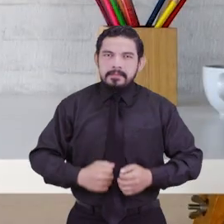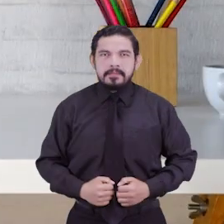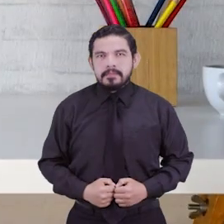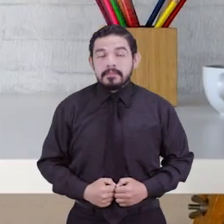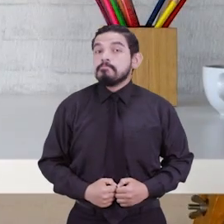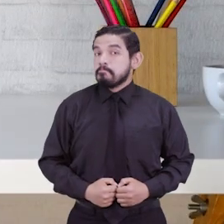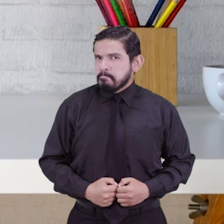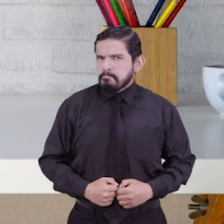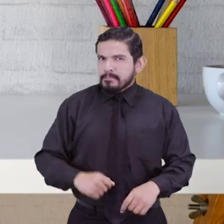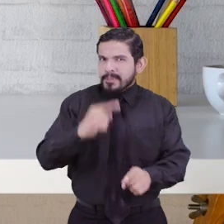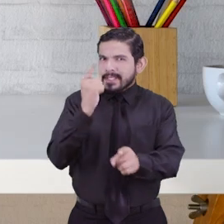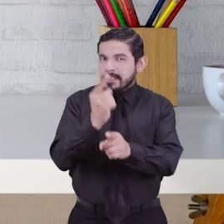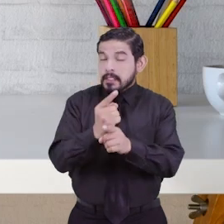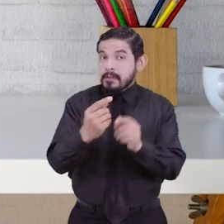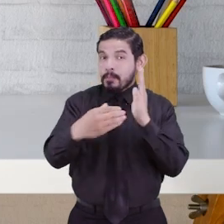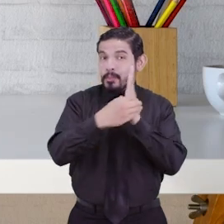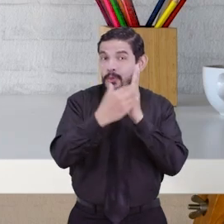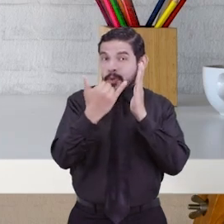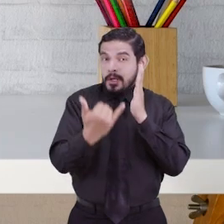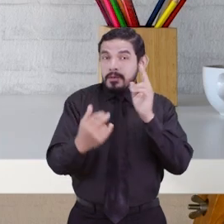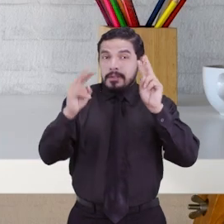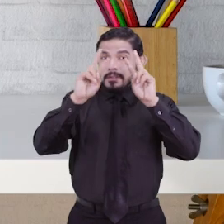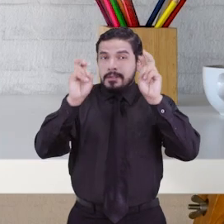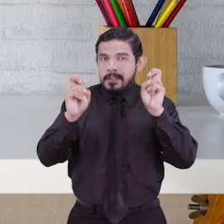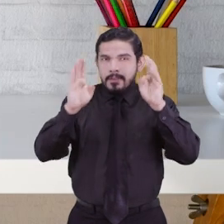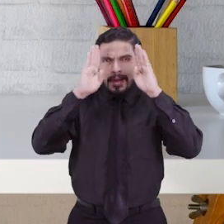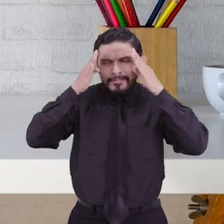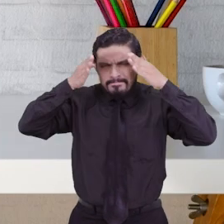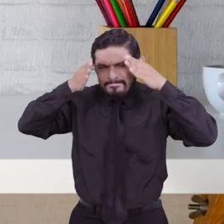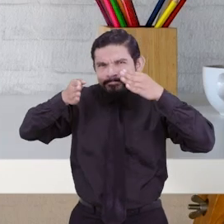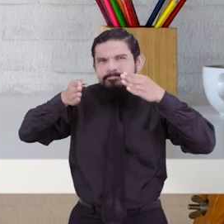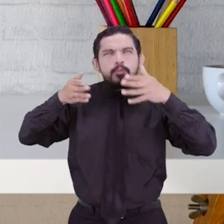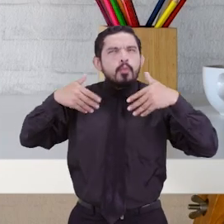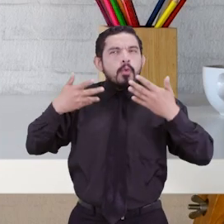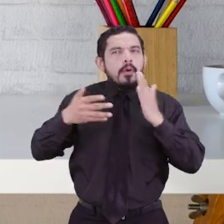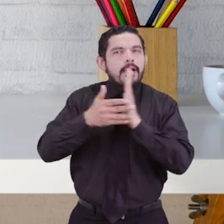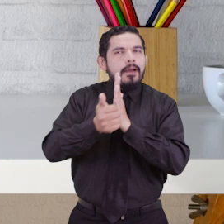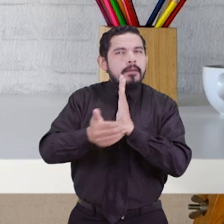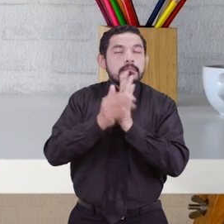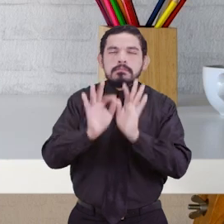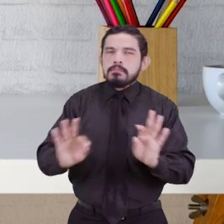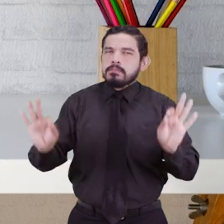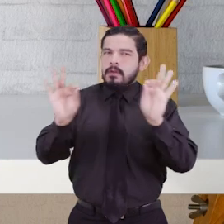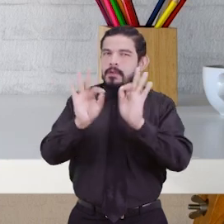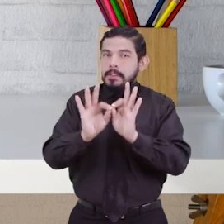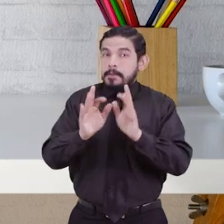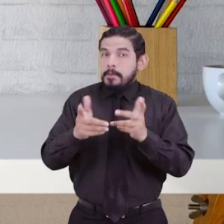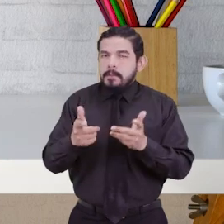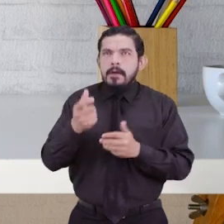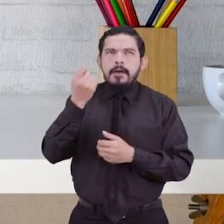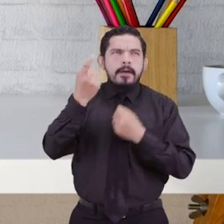Y es por esto que en este módulo abordaremos la atención y concentración, que es una habilidad muy importante para